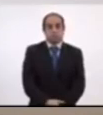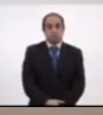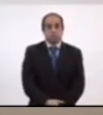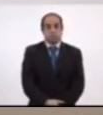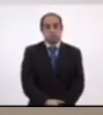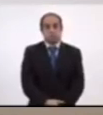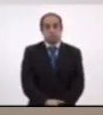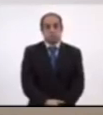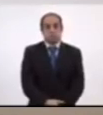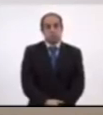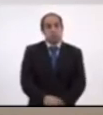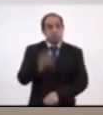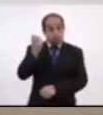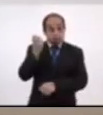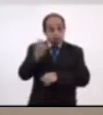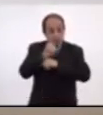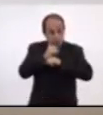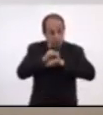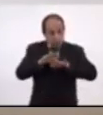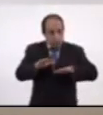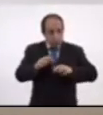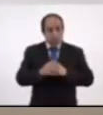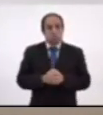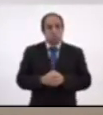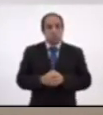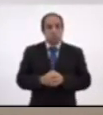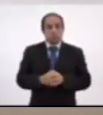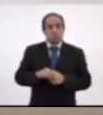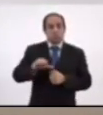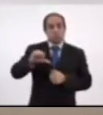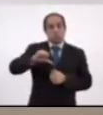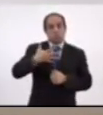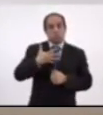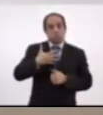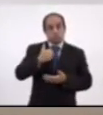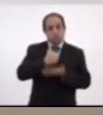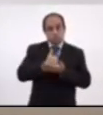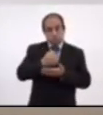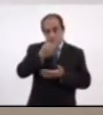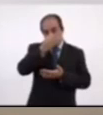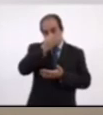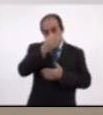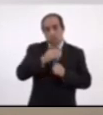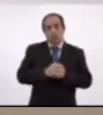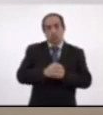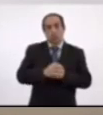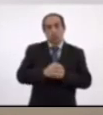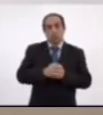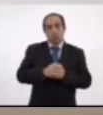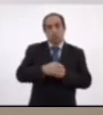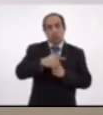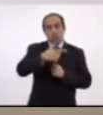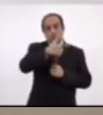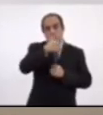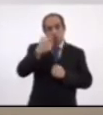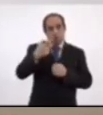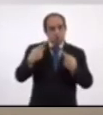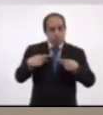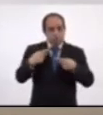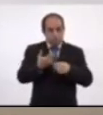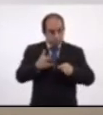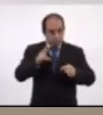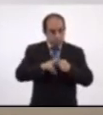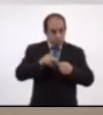Bueno, pues esta es la información. Hoy tenemos en la ciudad cerca de 700 personas